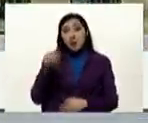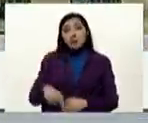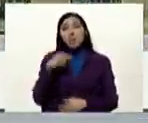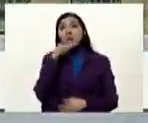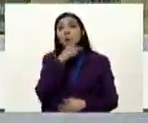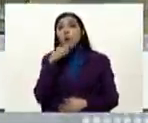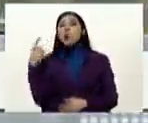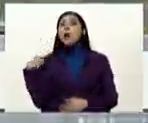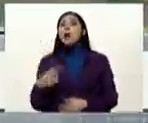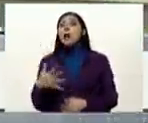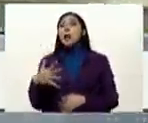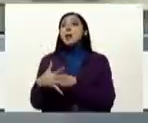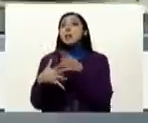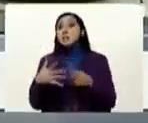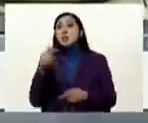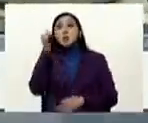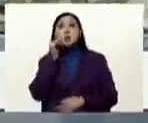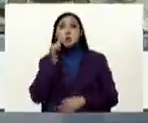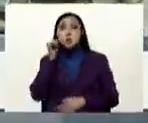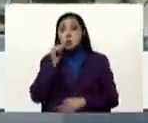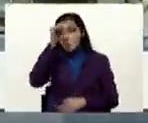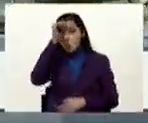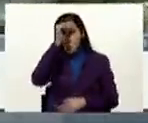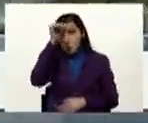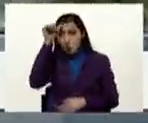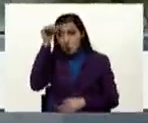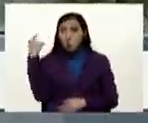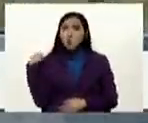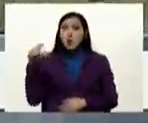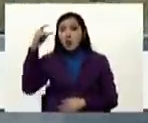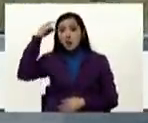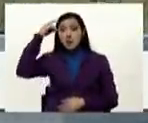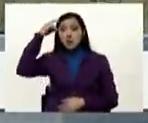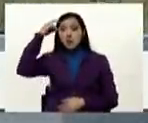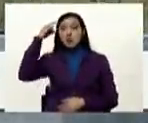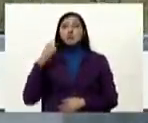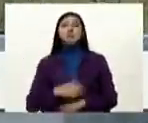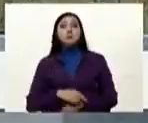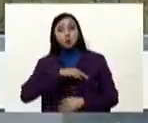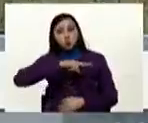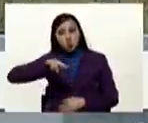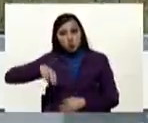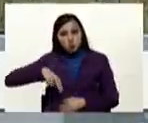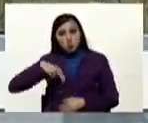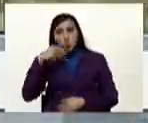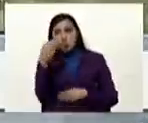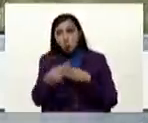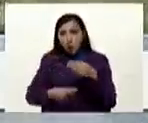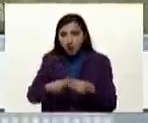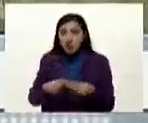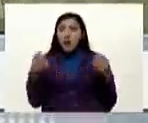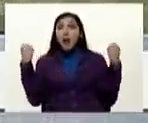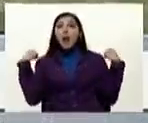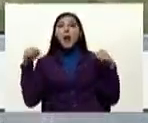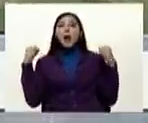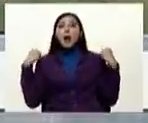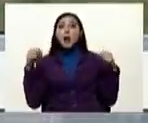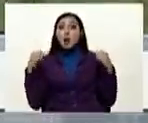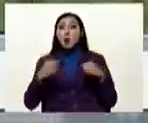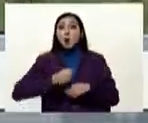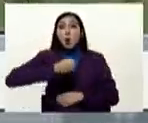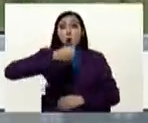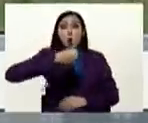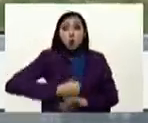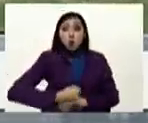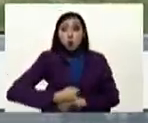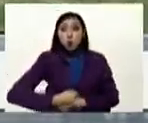tiene 5 sábados y 5 domingos en el mes de octubre, vamos a los ejercicios Escudo